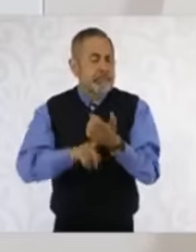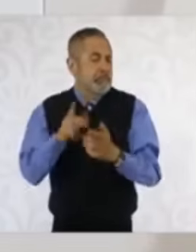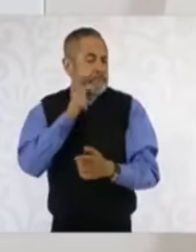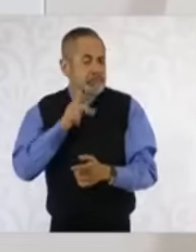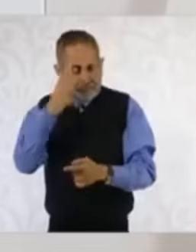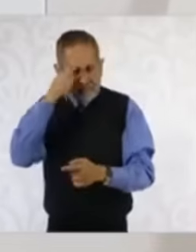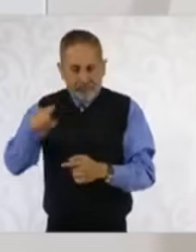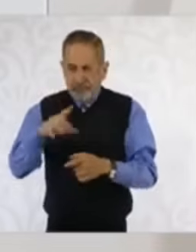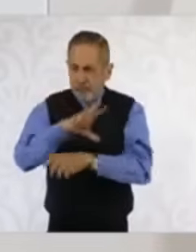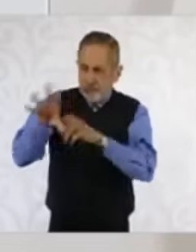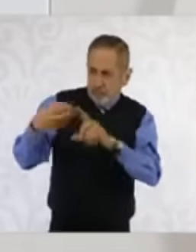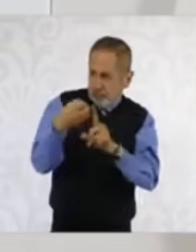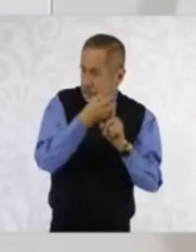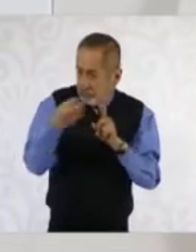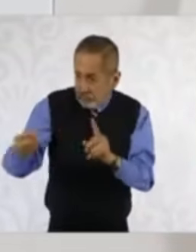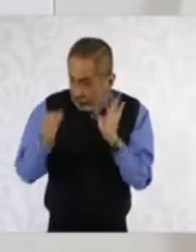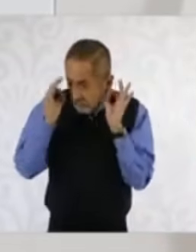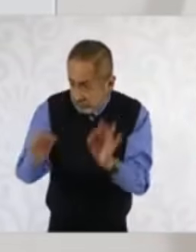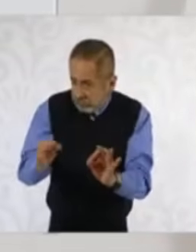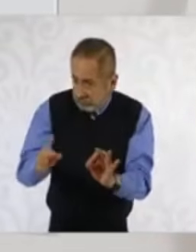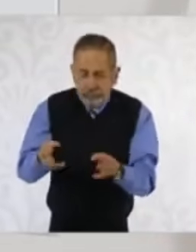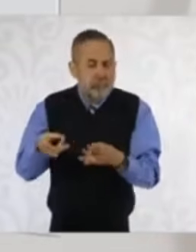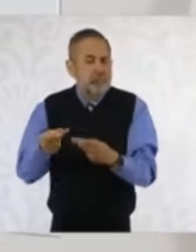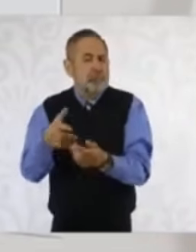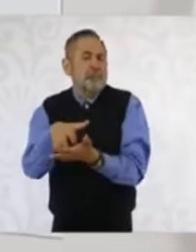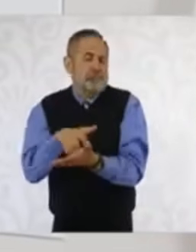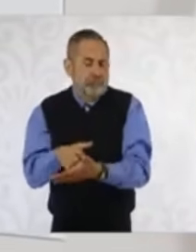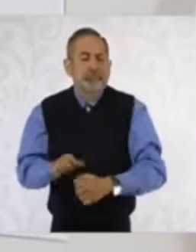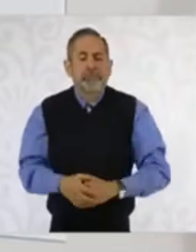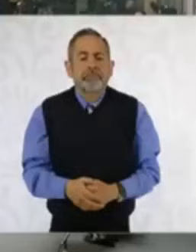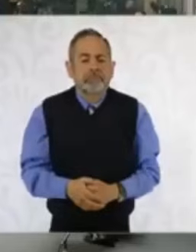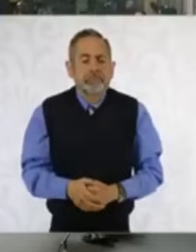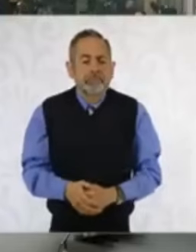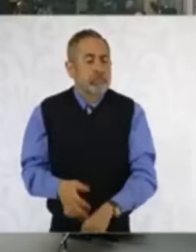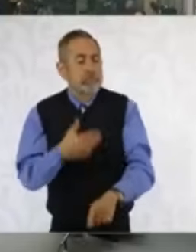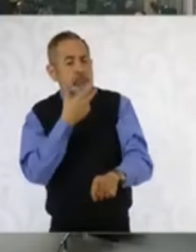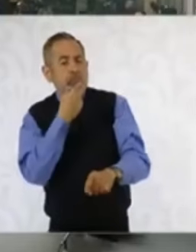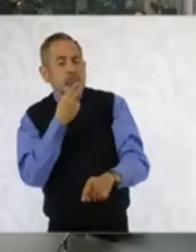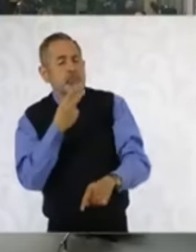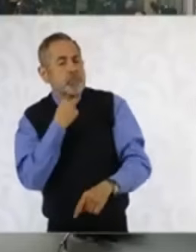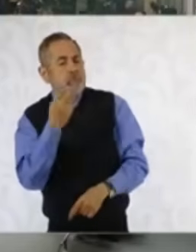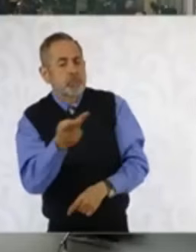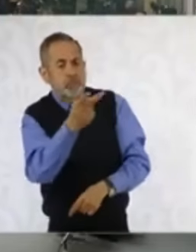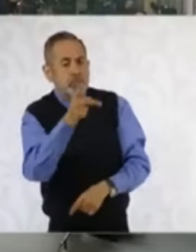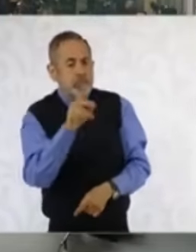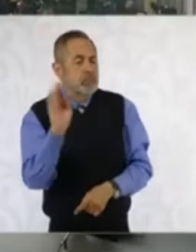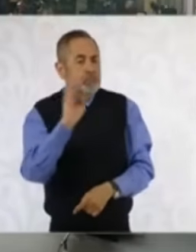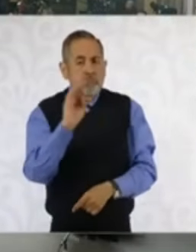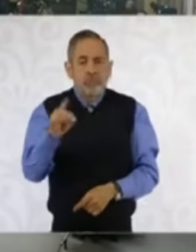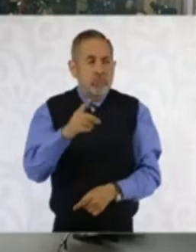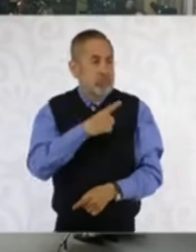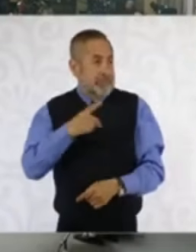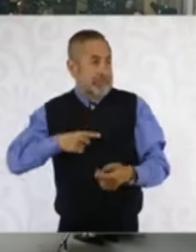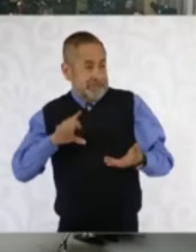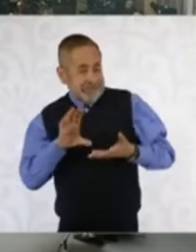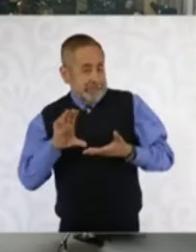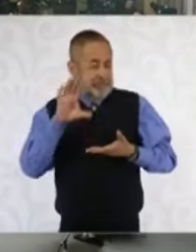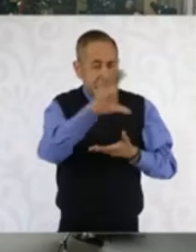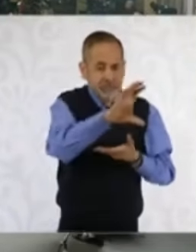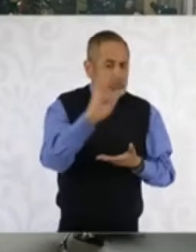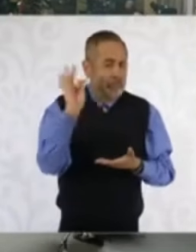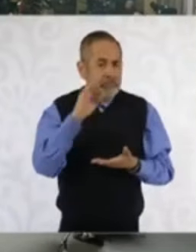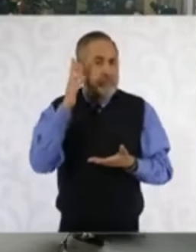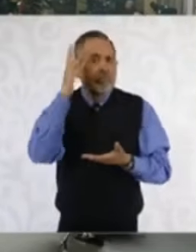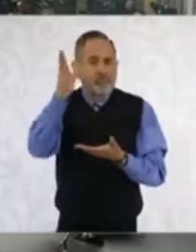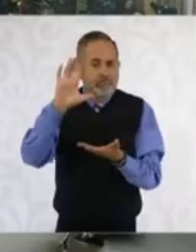y horizontalmente. También mencionaba que estiman reducir la deuda. Si hay una meta de reducción